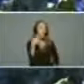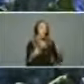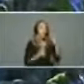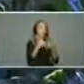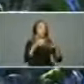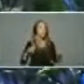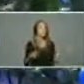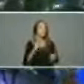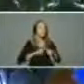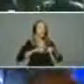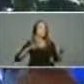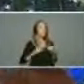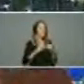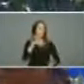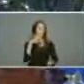Santa Cruz